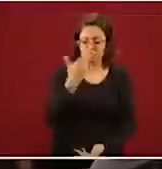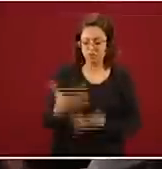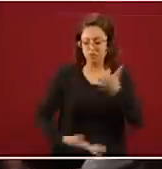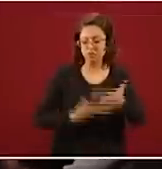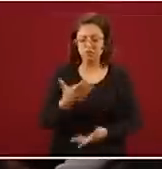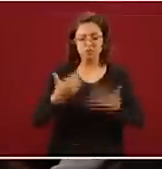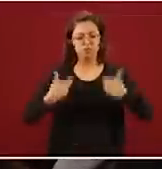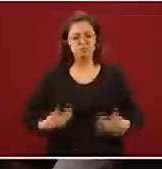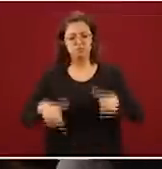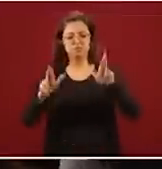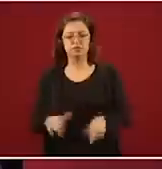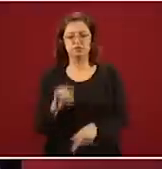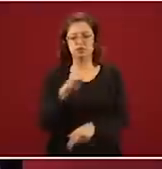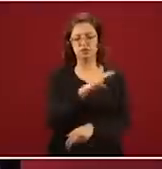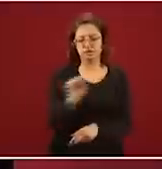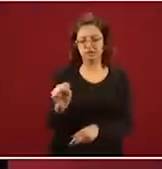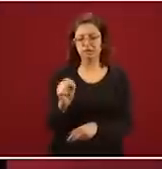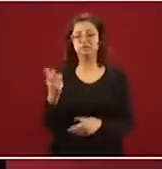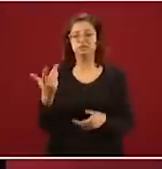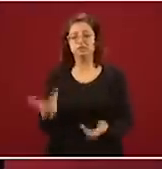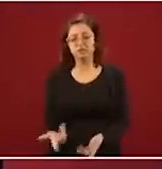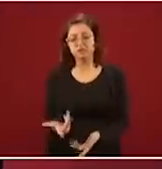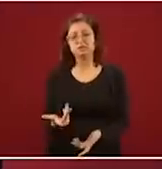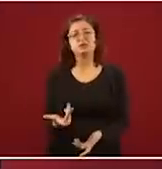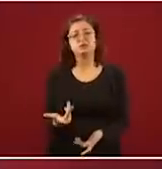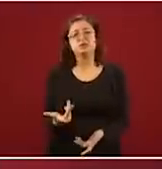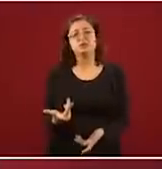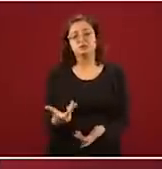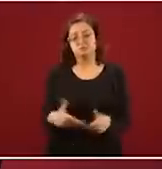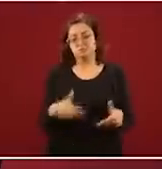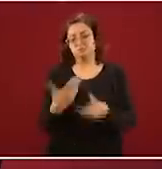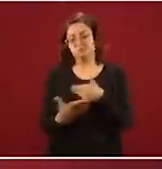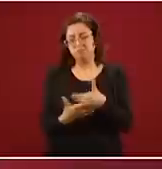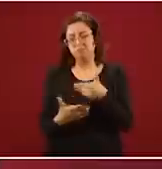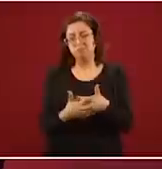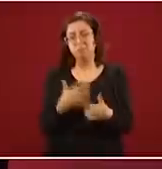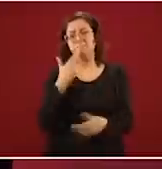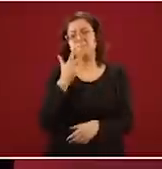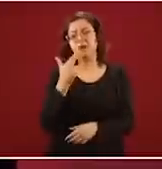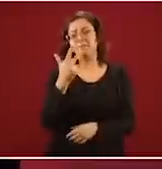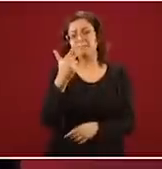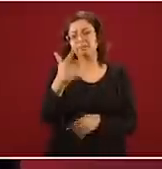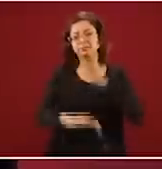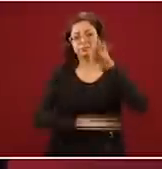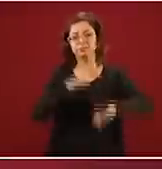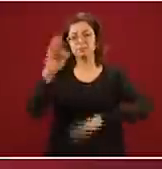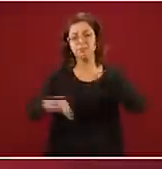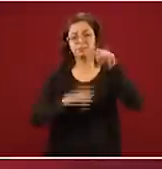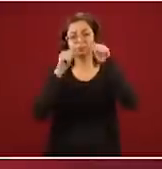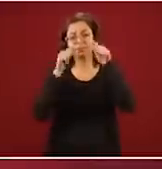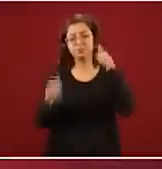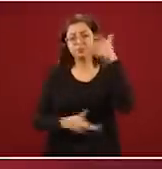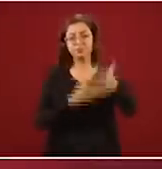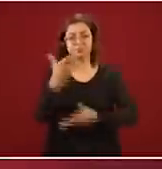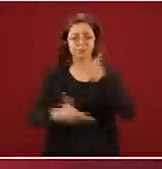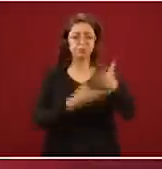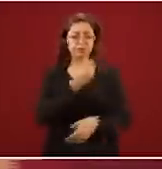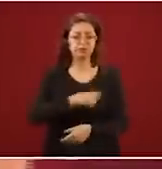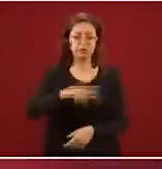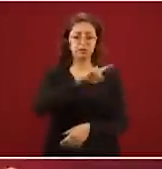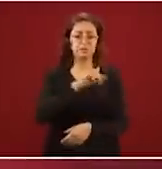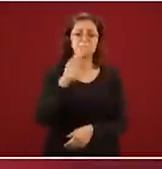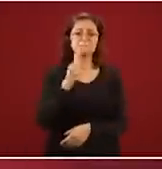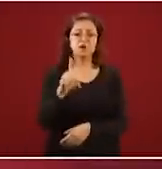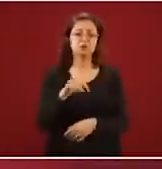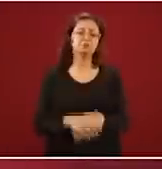al seguro y está en manos para mejorar las prestaciones médicas, para mejorar los servicios de salud. Pues